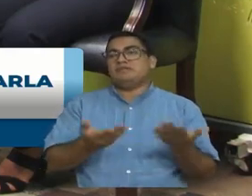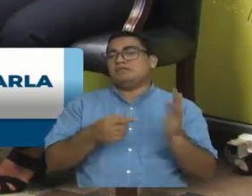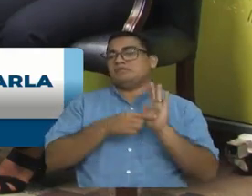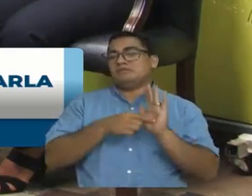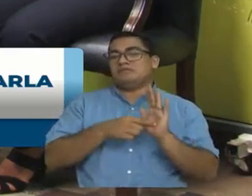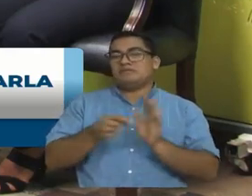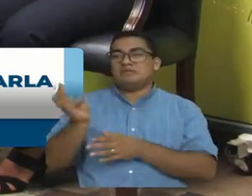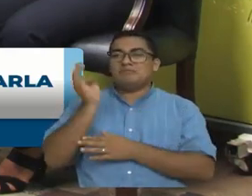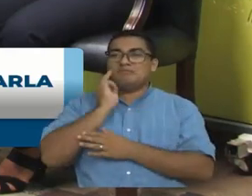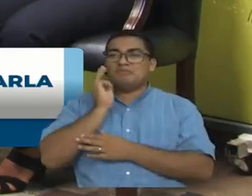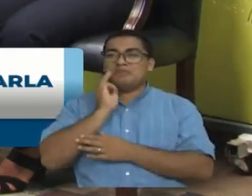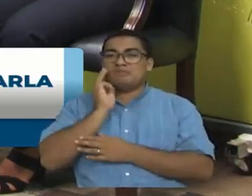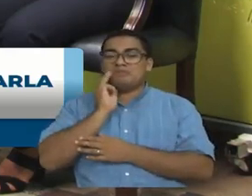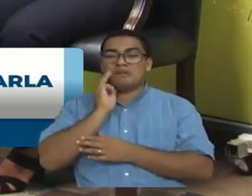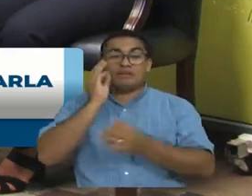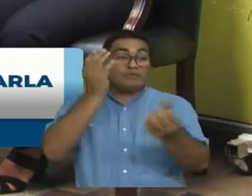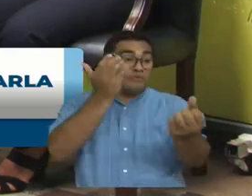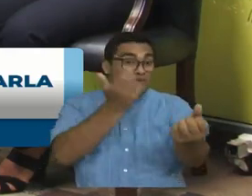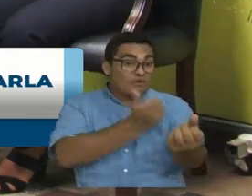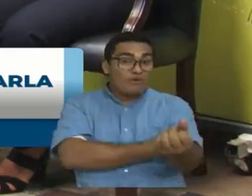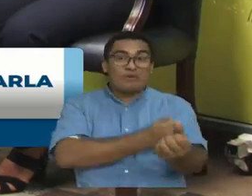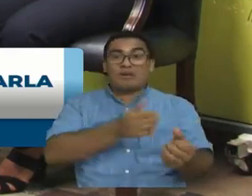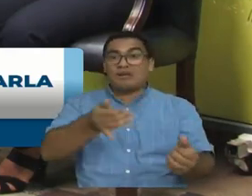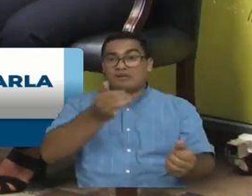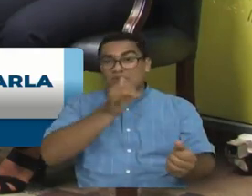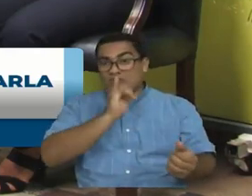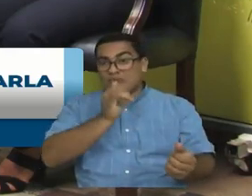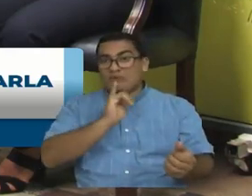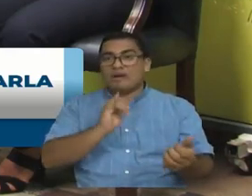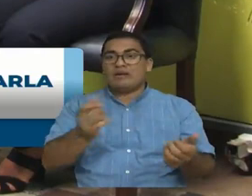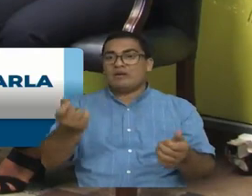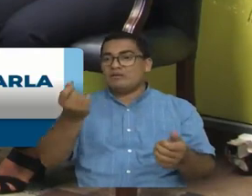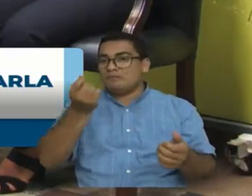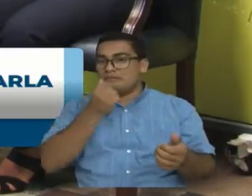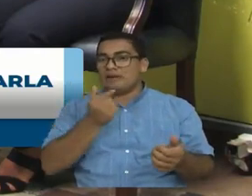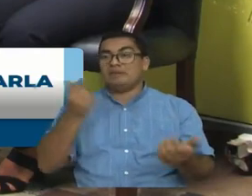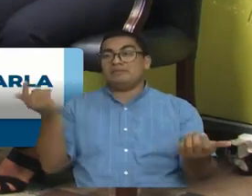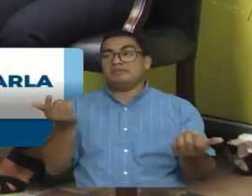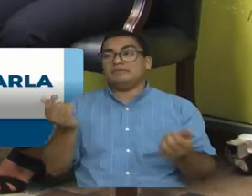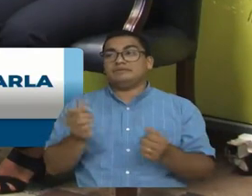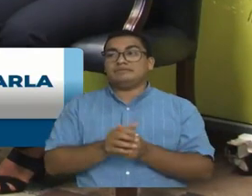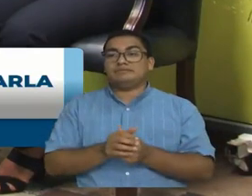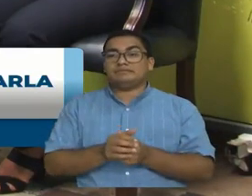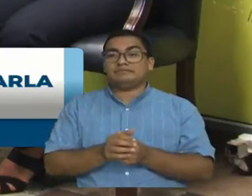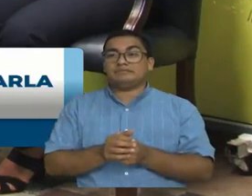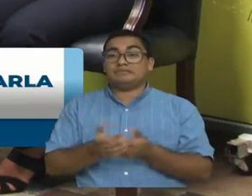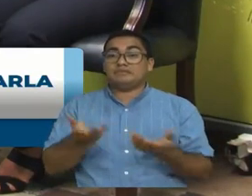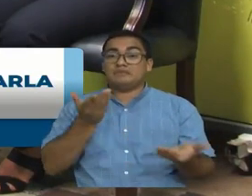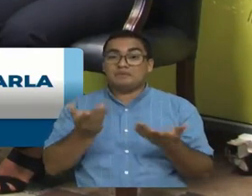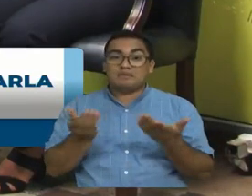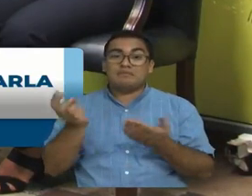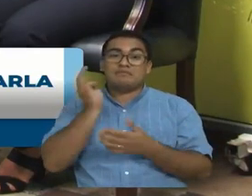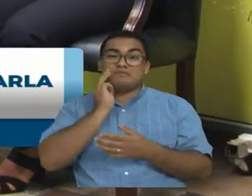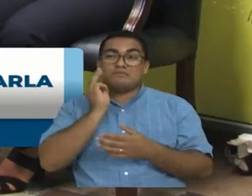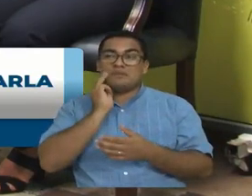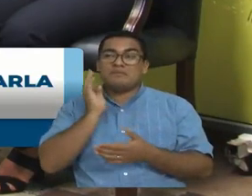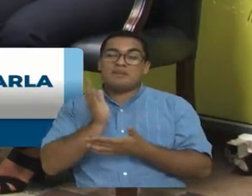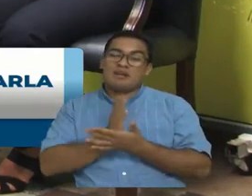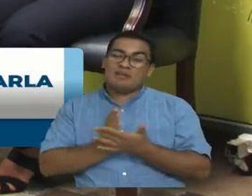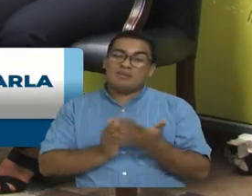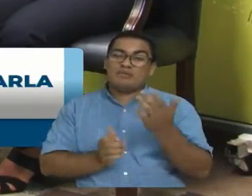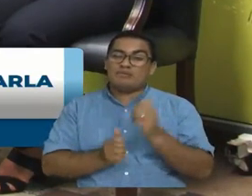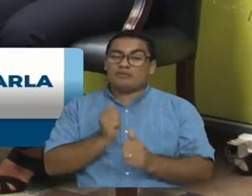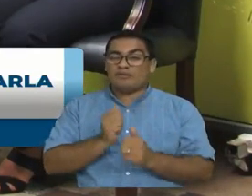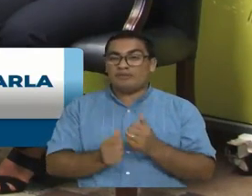madre consumió droga, alcohol, medicamento, ¿verdad? Si tuvo algún tipo de infección, todo